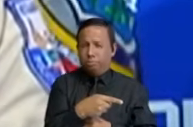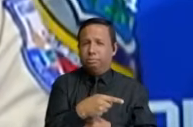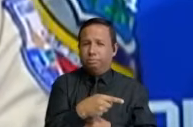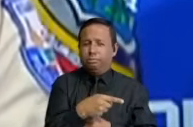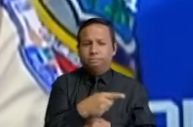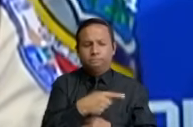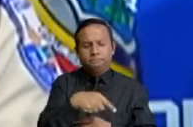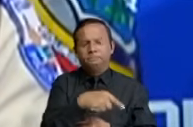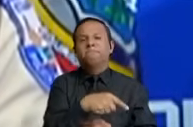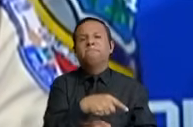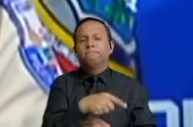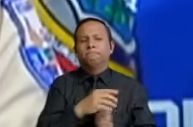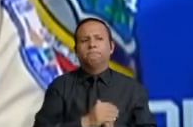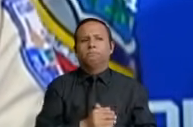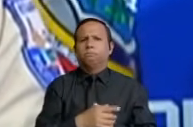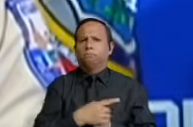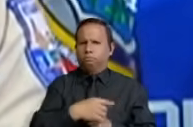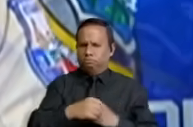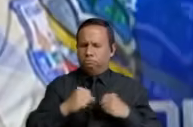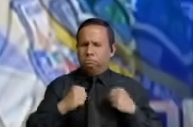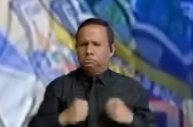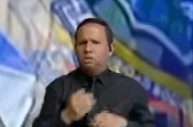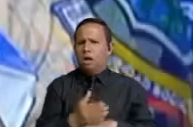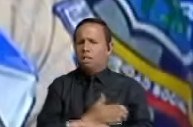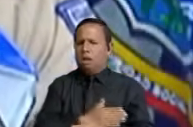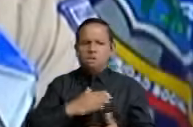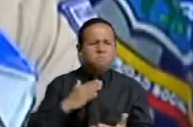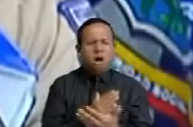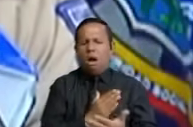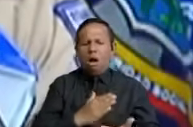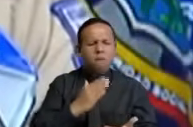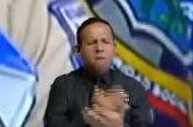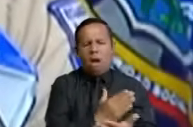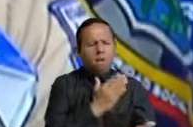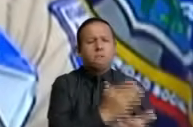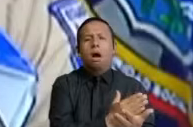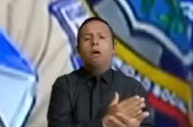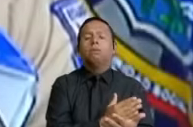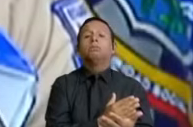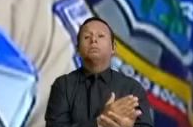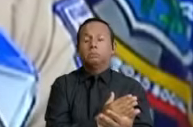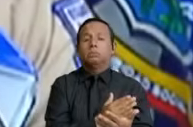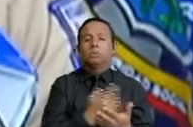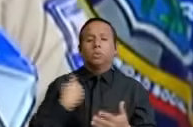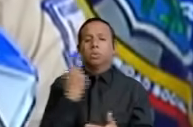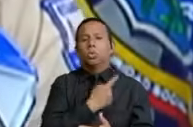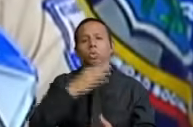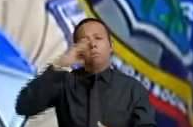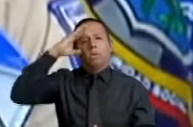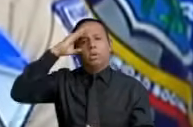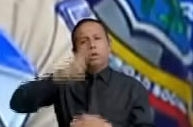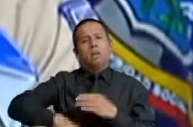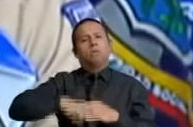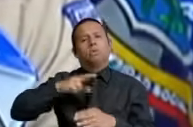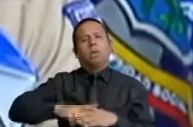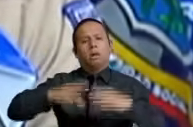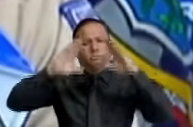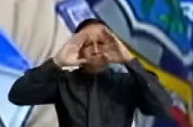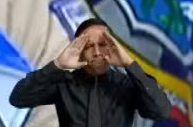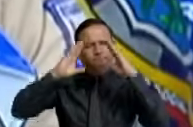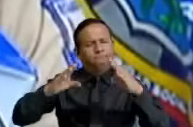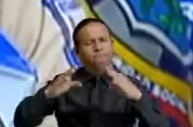ha sido fuertemente golpeada la Policía Nacional tiene que estar al frente no tenemos que doblegar